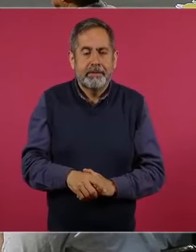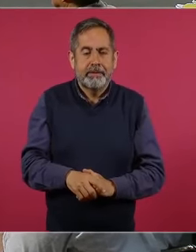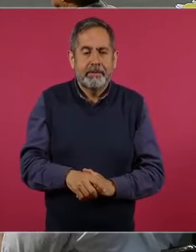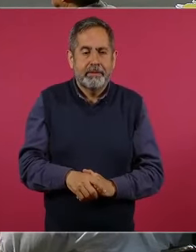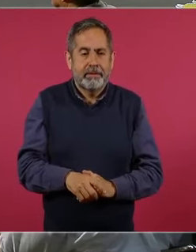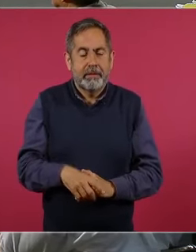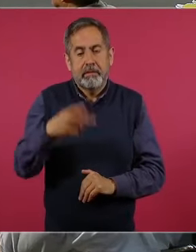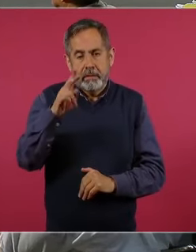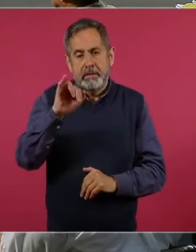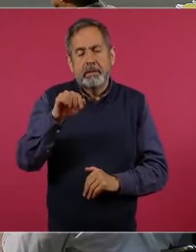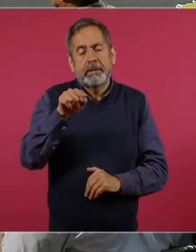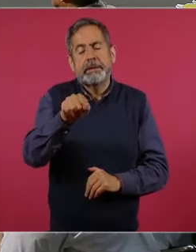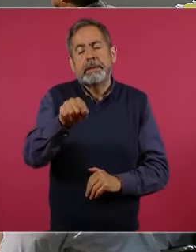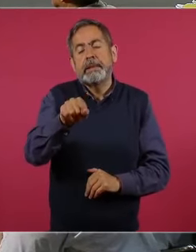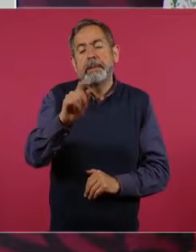sí,